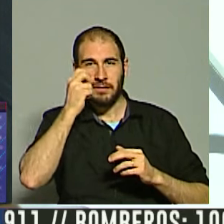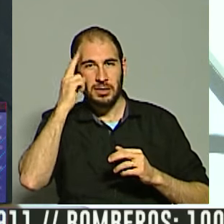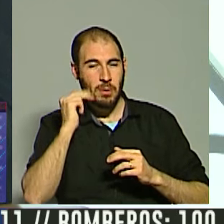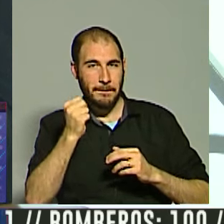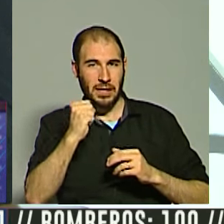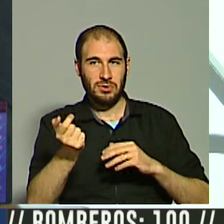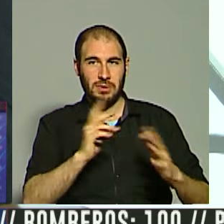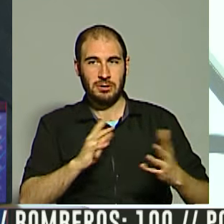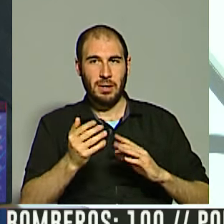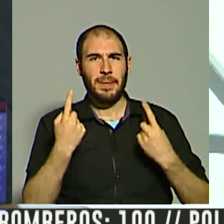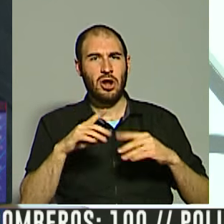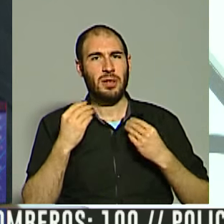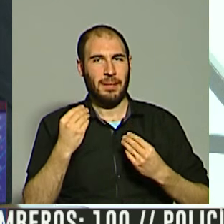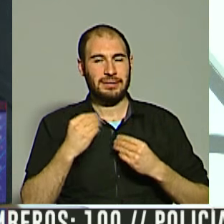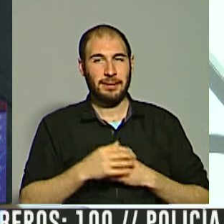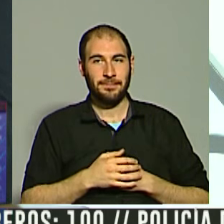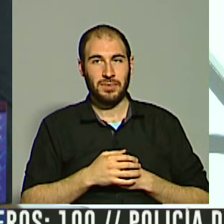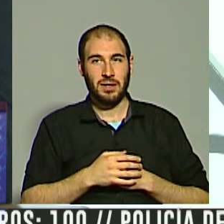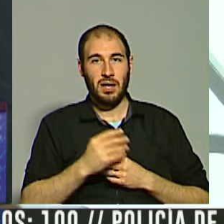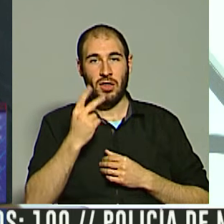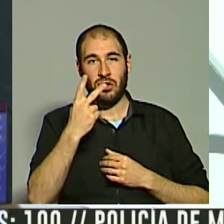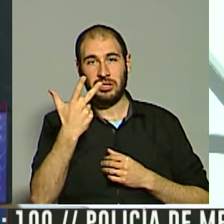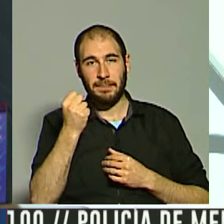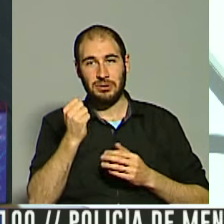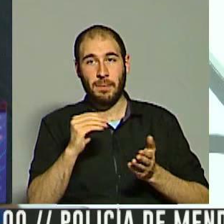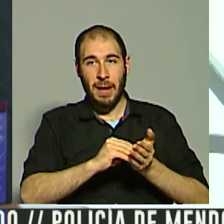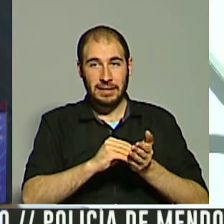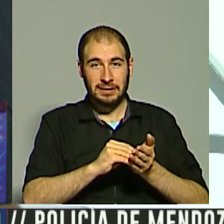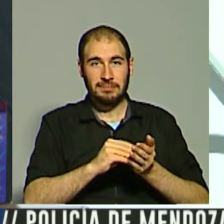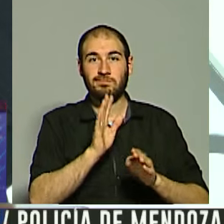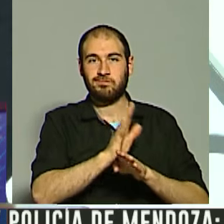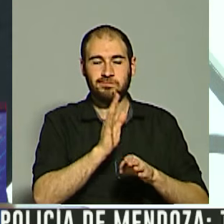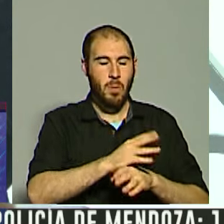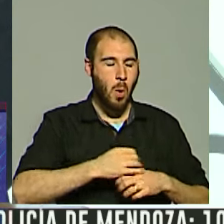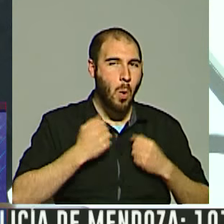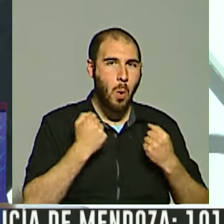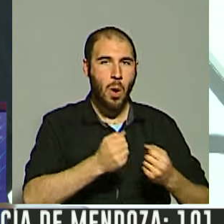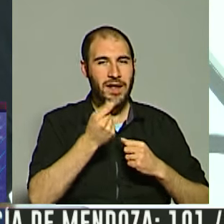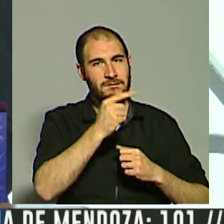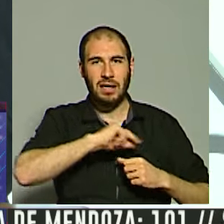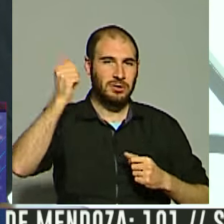29 pesos. Pero ¿qué pasa? 2 o 3 pesos más al dólar implicaría una presión muy fuerte